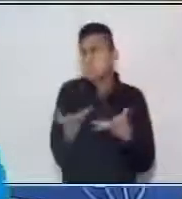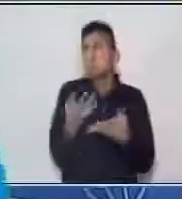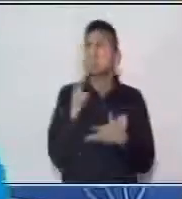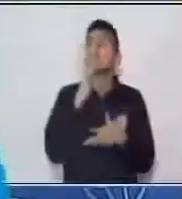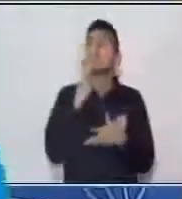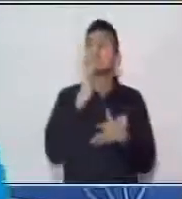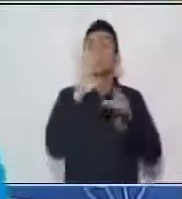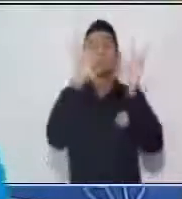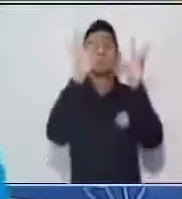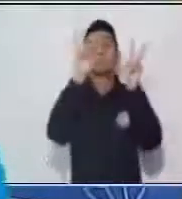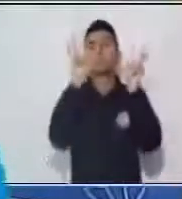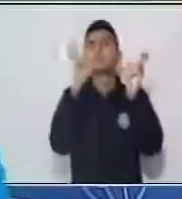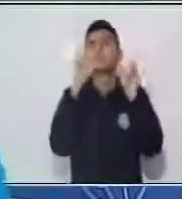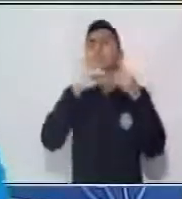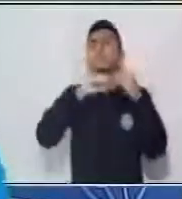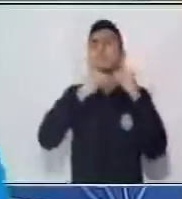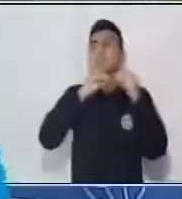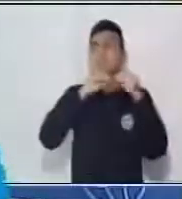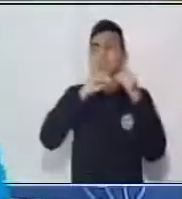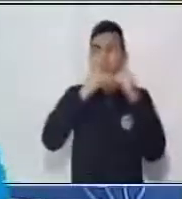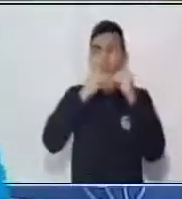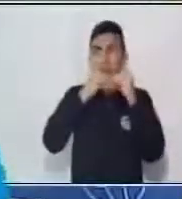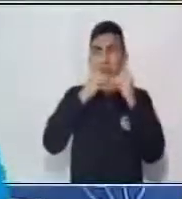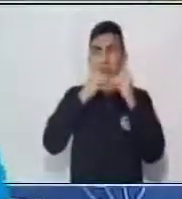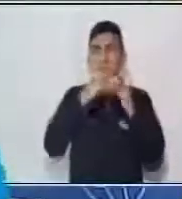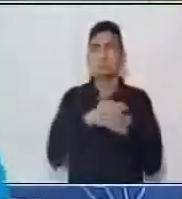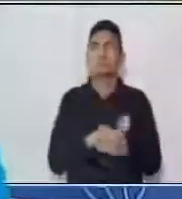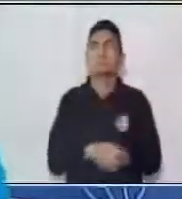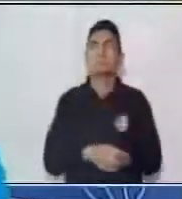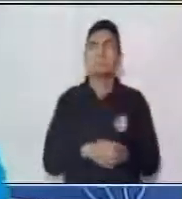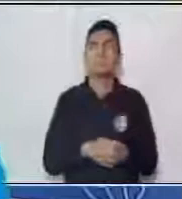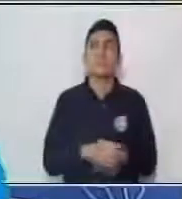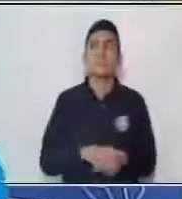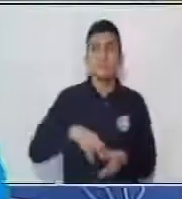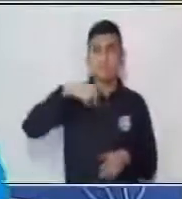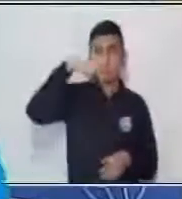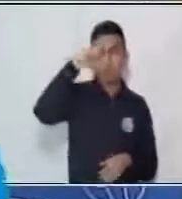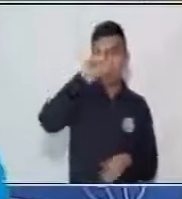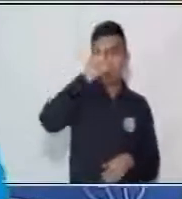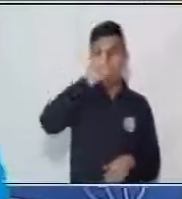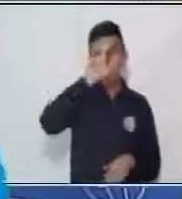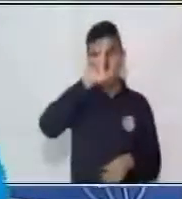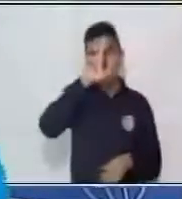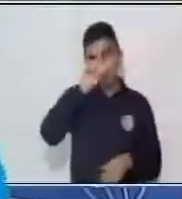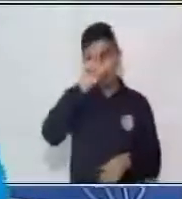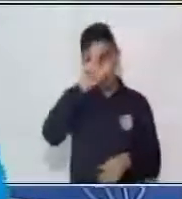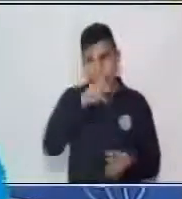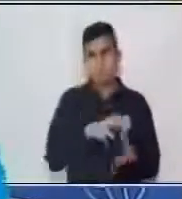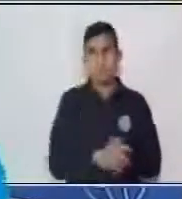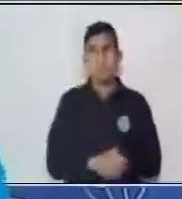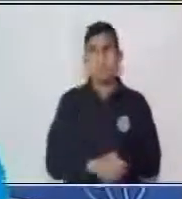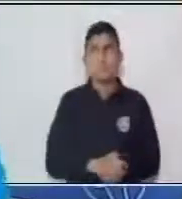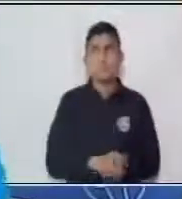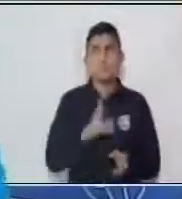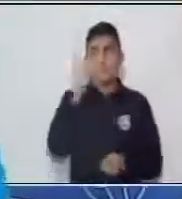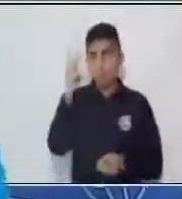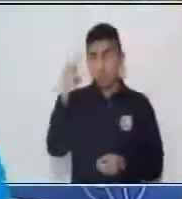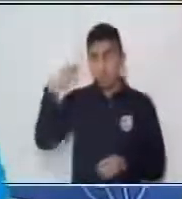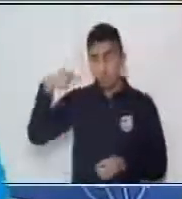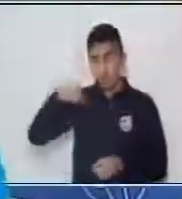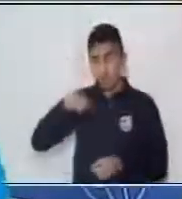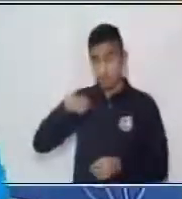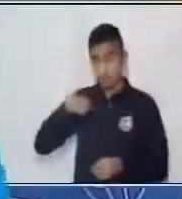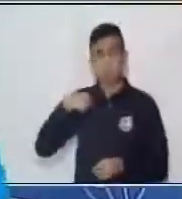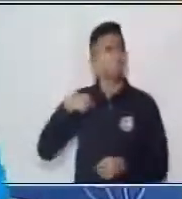hablando de un número que respecta directamente en plural. Muy bien. Luego dice, y yo, o sea,